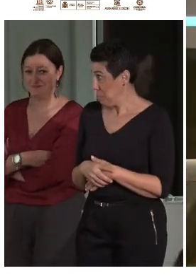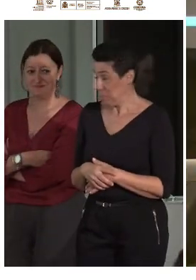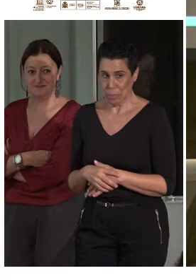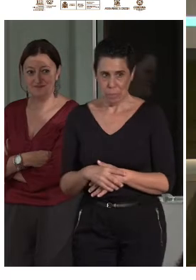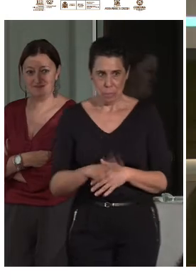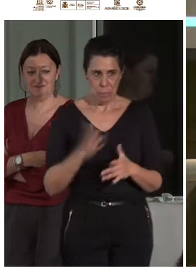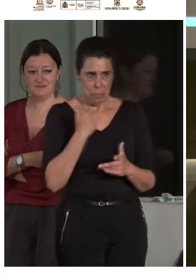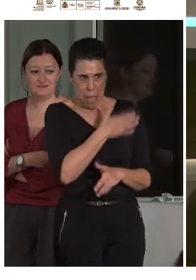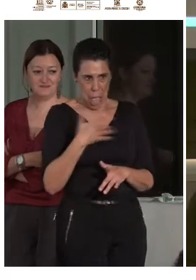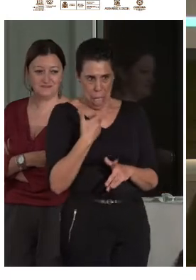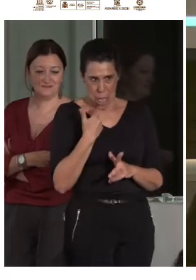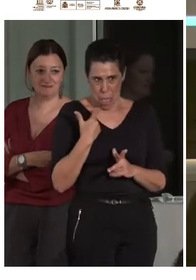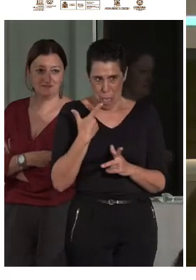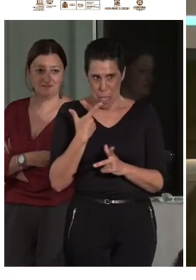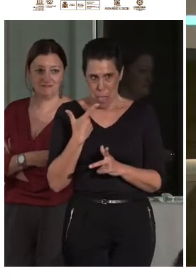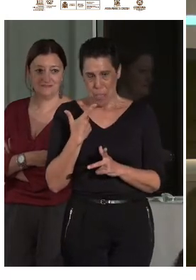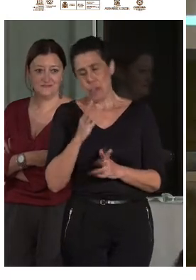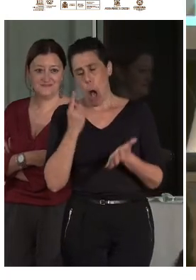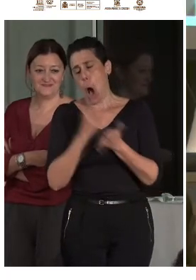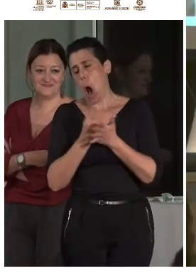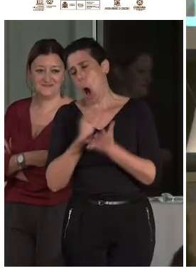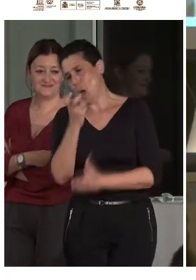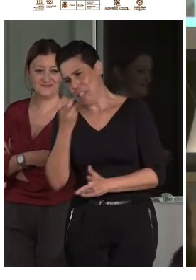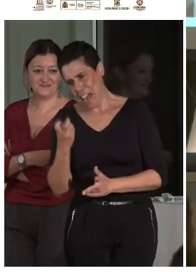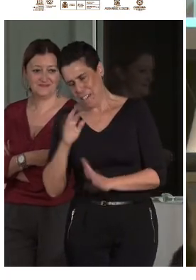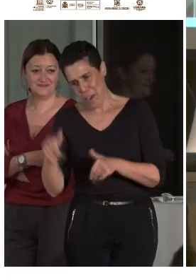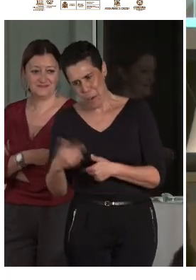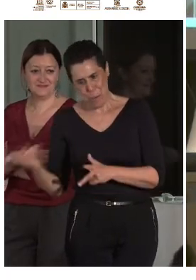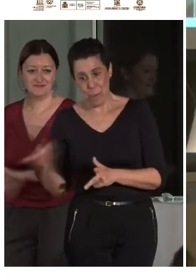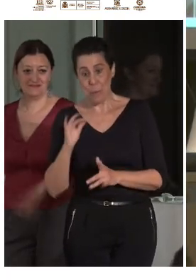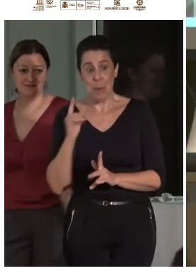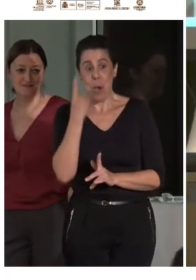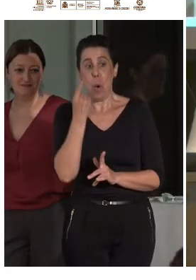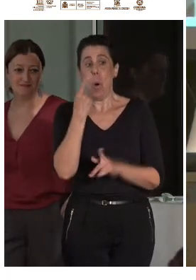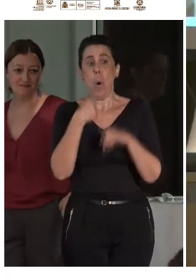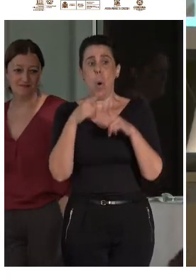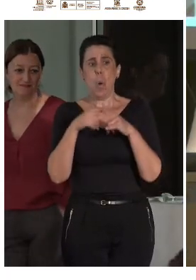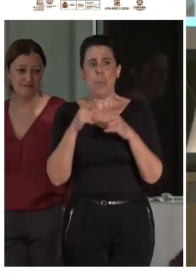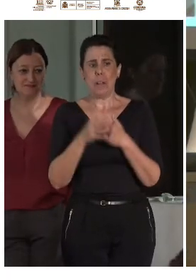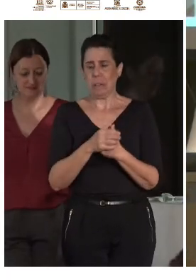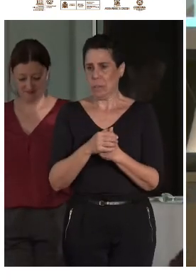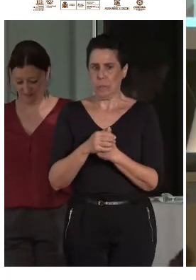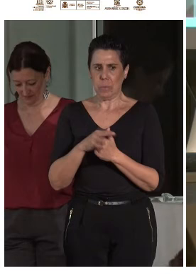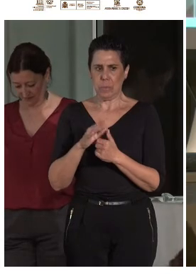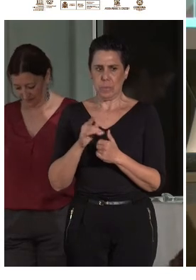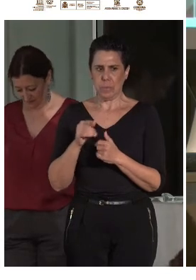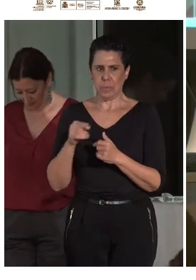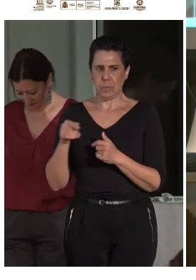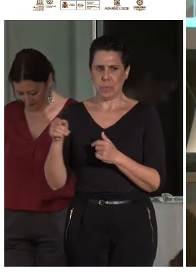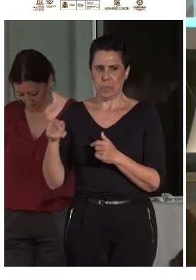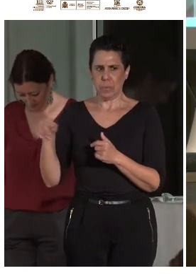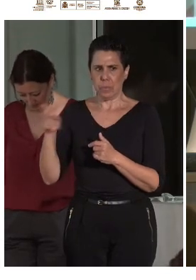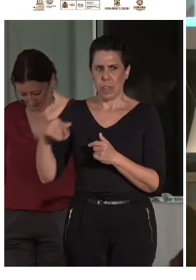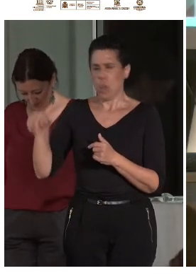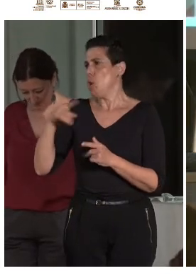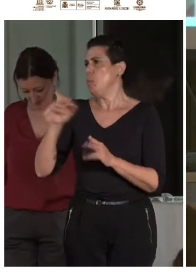Te voy a hacer venir otra vez. Mira, simplemente te quería preguntar, ¿tenéis para